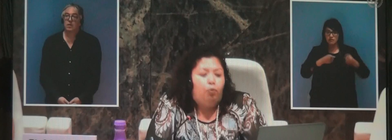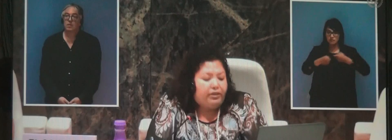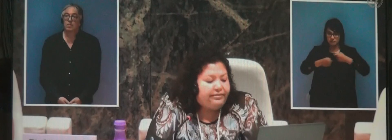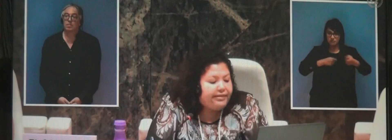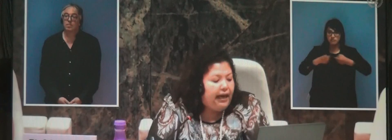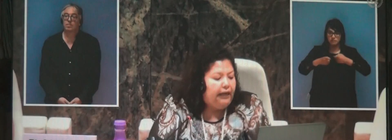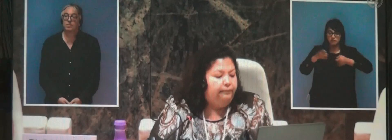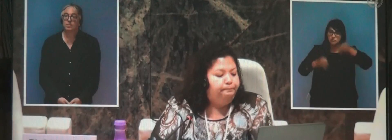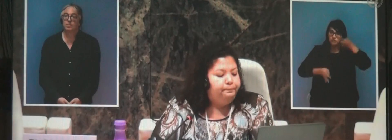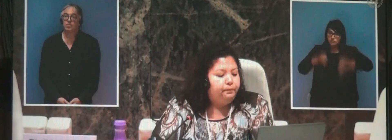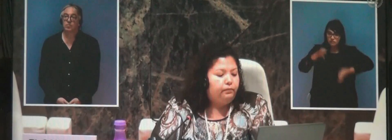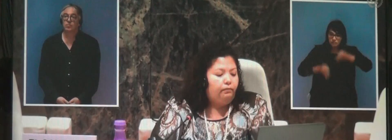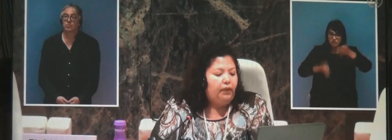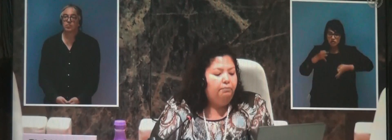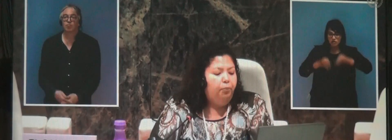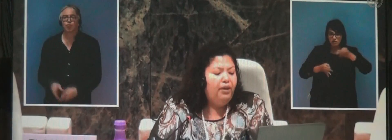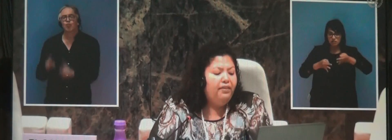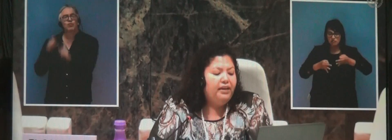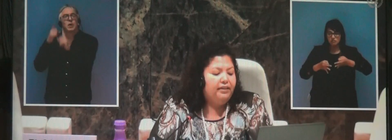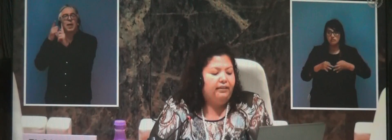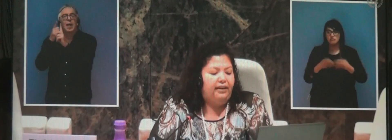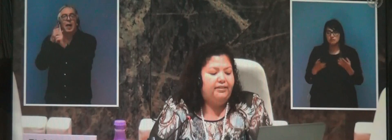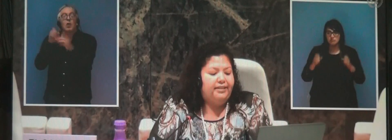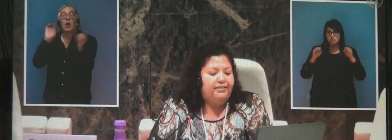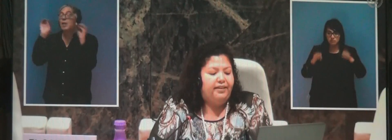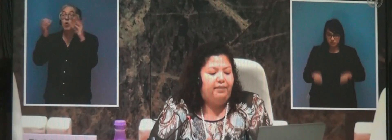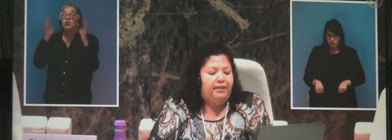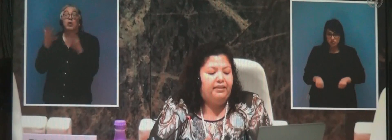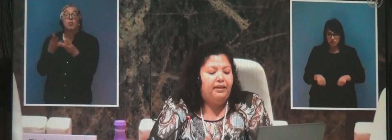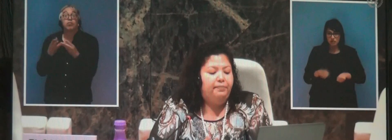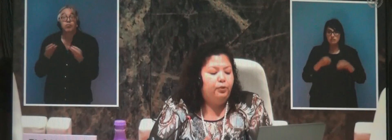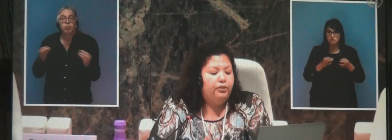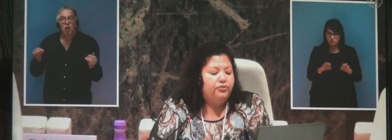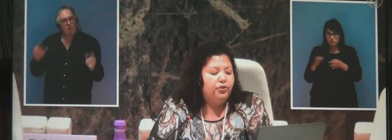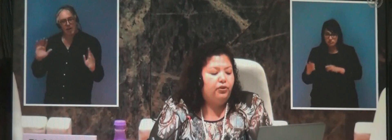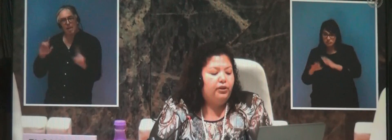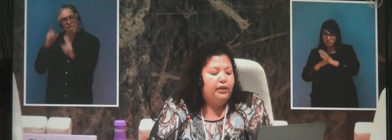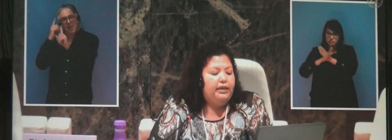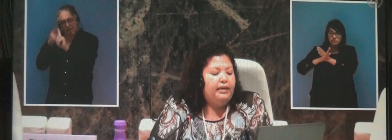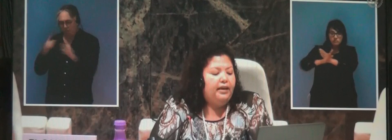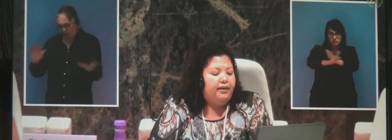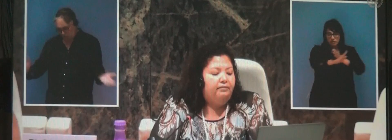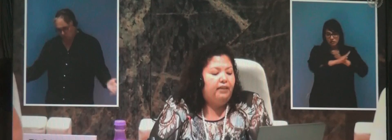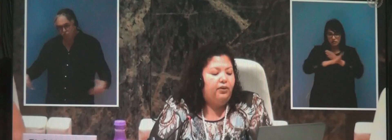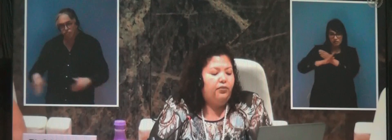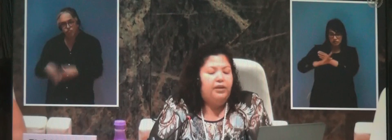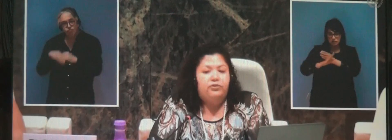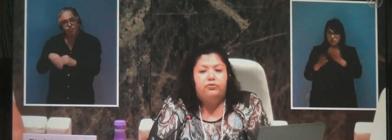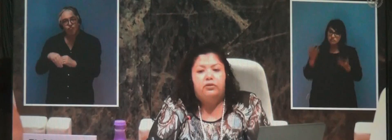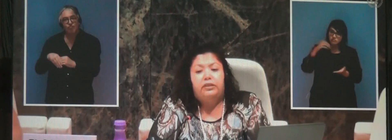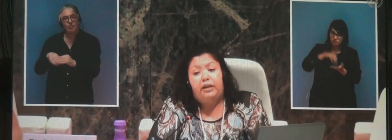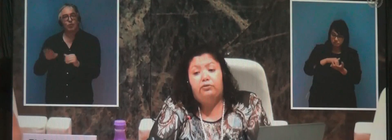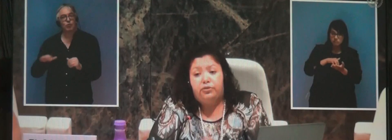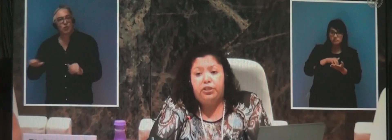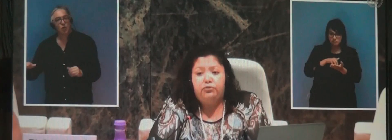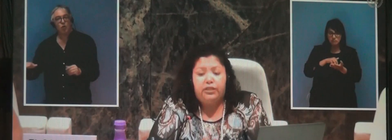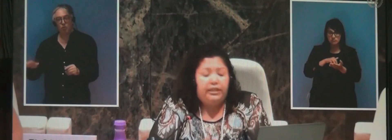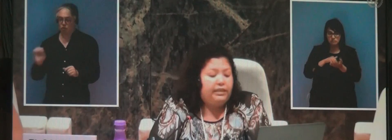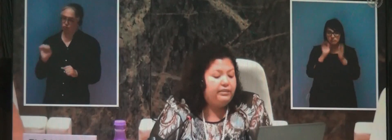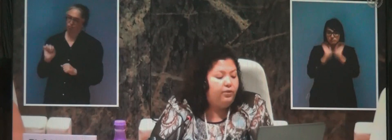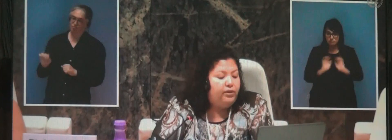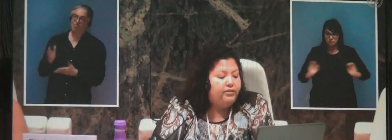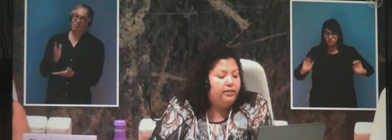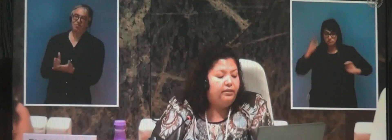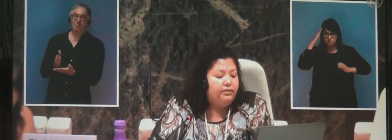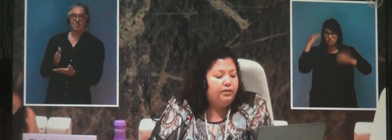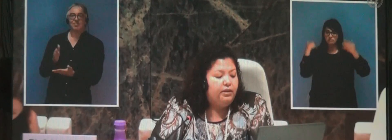administrativa o judicial pueda decretar el cese de la medida de protección y el reintegro de los niños y